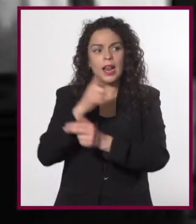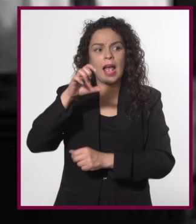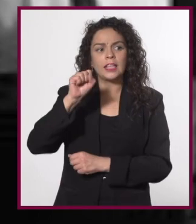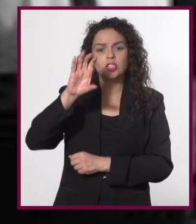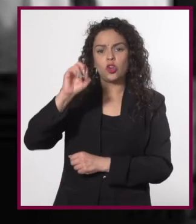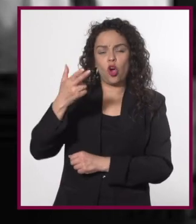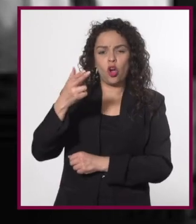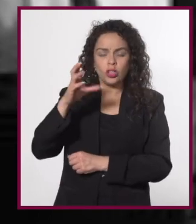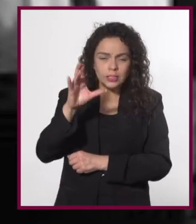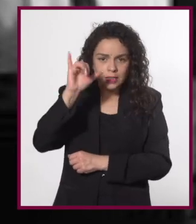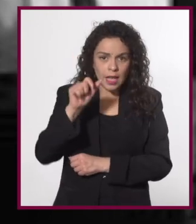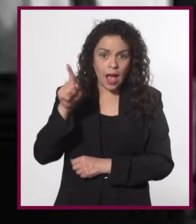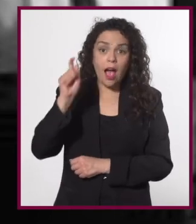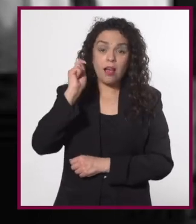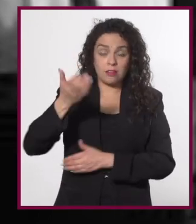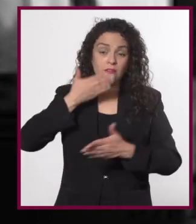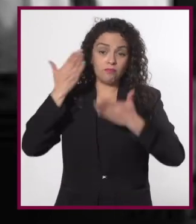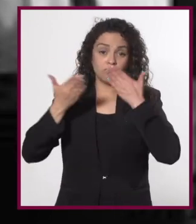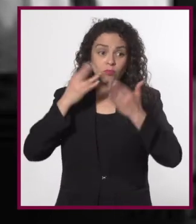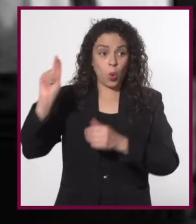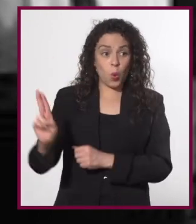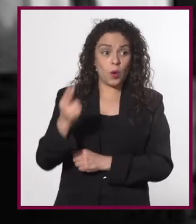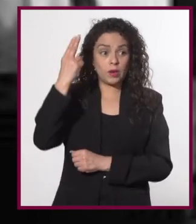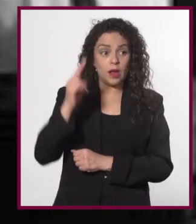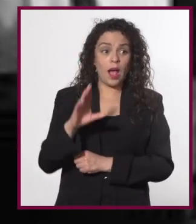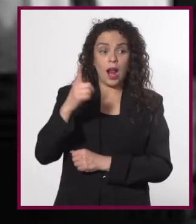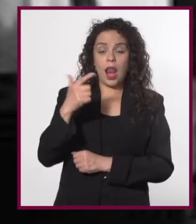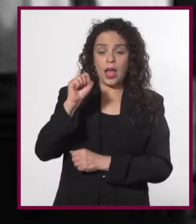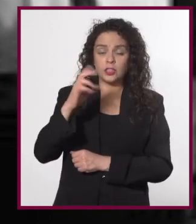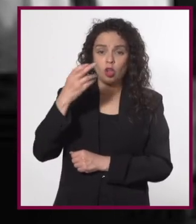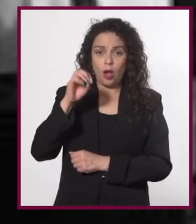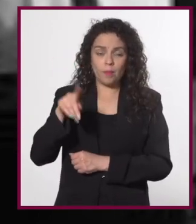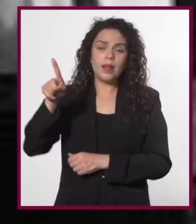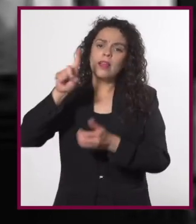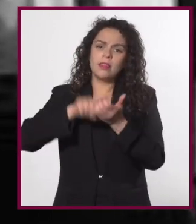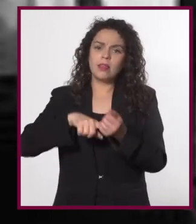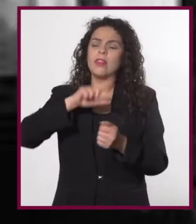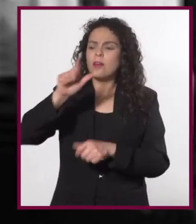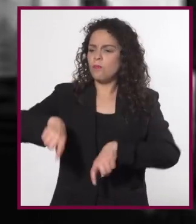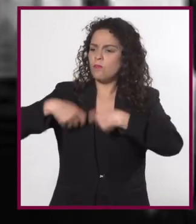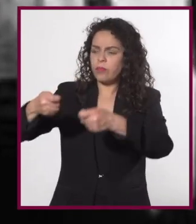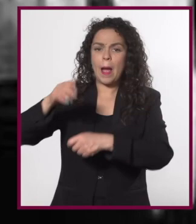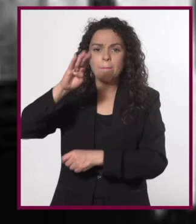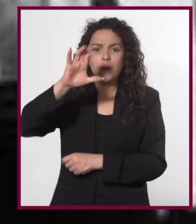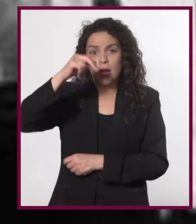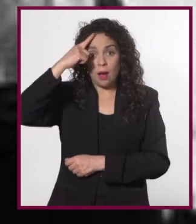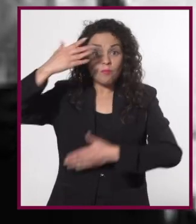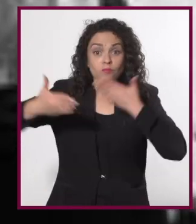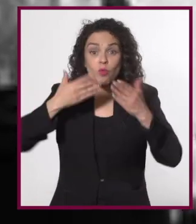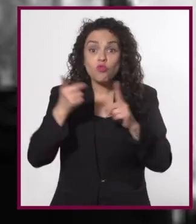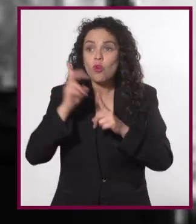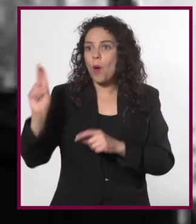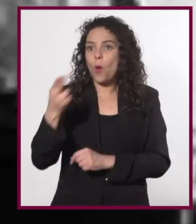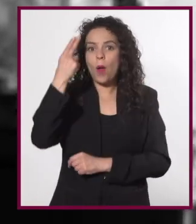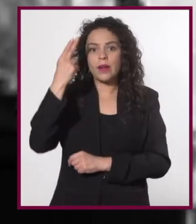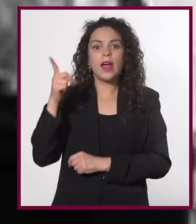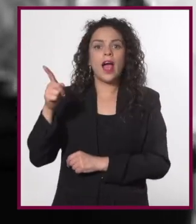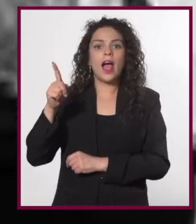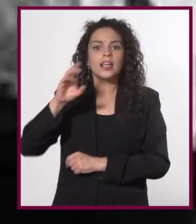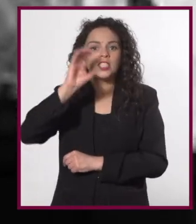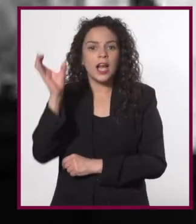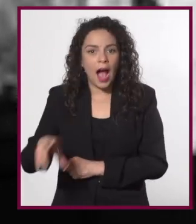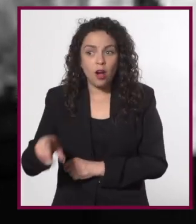estudió filosofía en la Universidad de Glasgow. Después, obtuvo una beca para ir a la Universidad de Chicago y ahí estudió